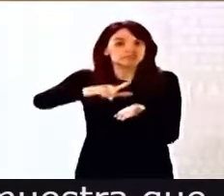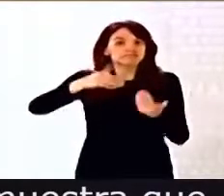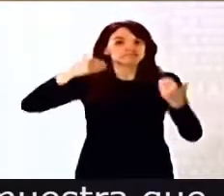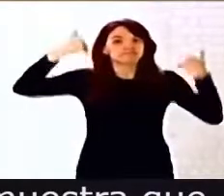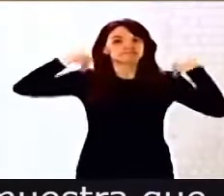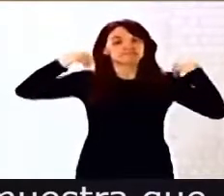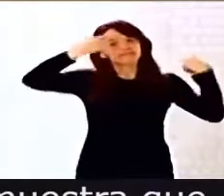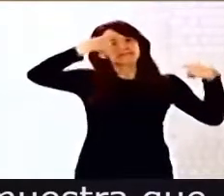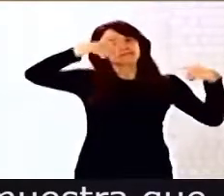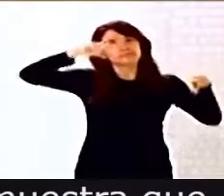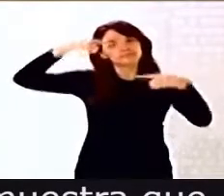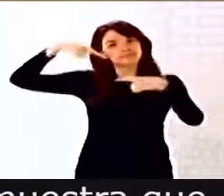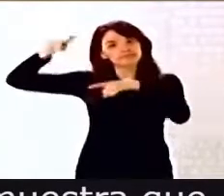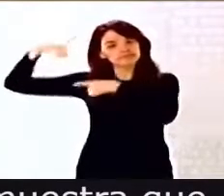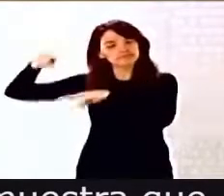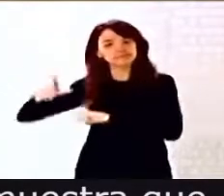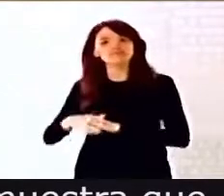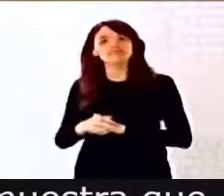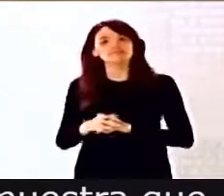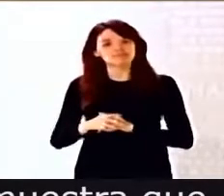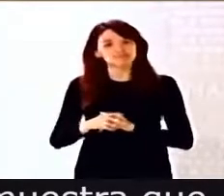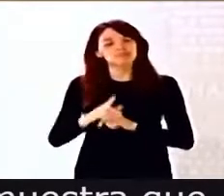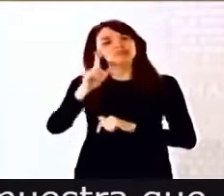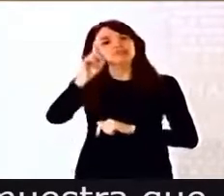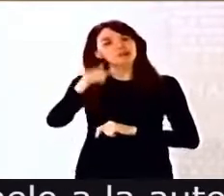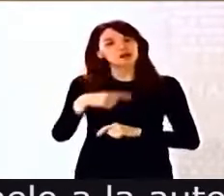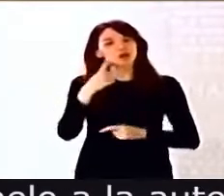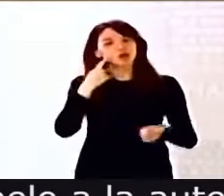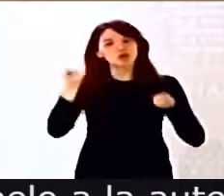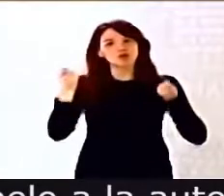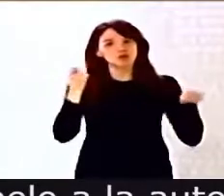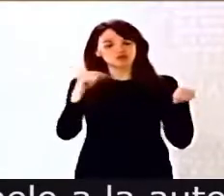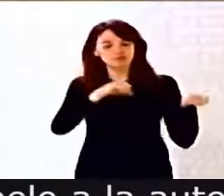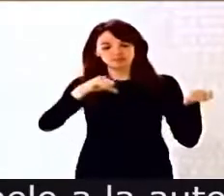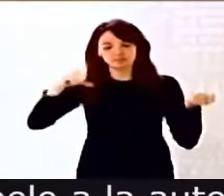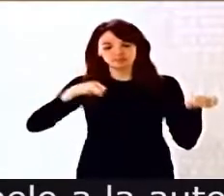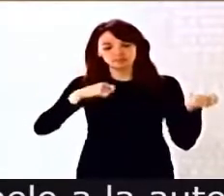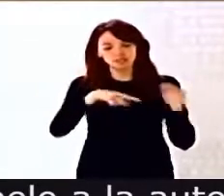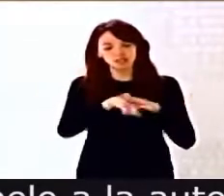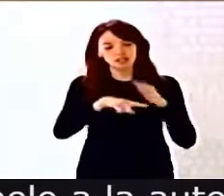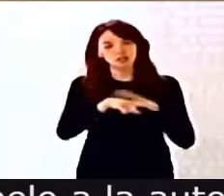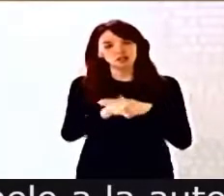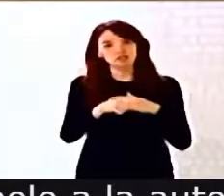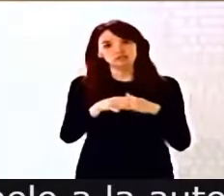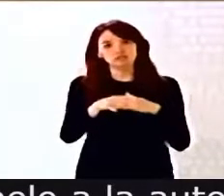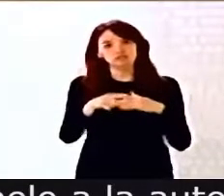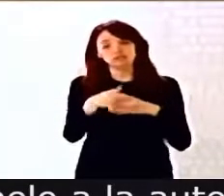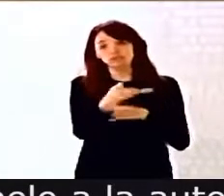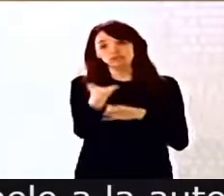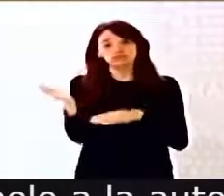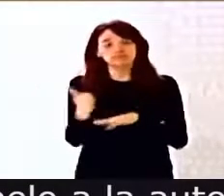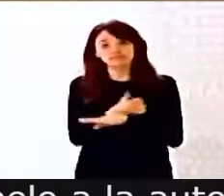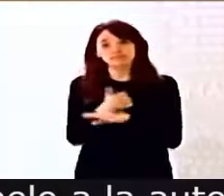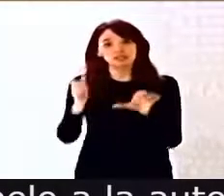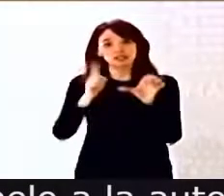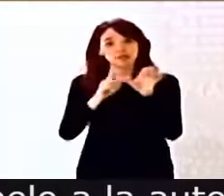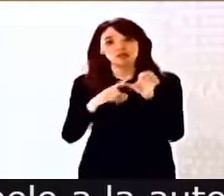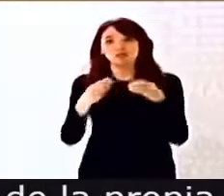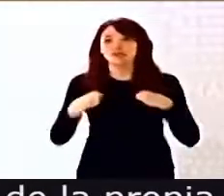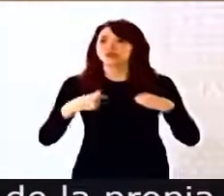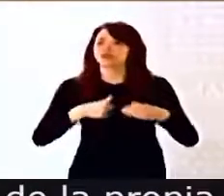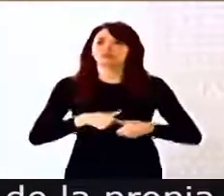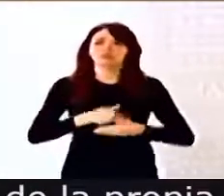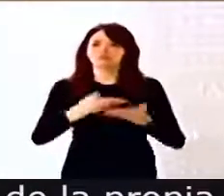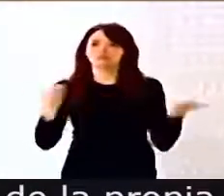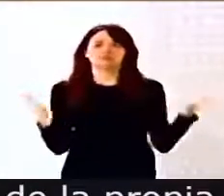autorresponsabilidad y al autocontrol y a la autoorganización de la propia sociedad extremeña, y yo confío plenamente en